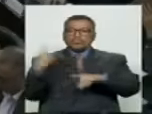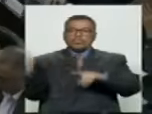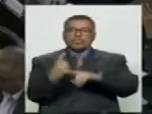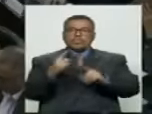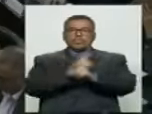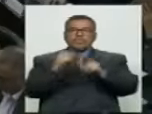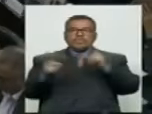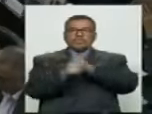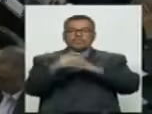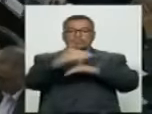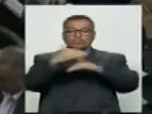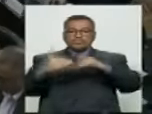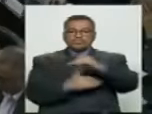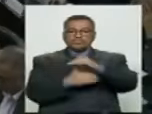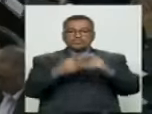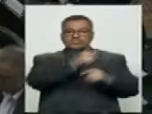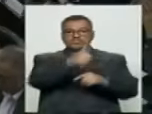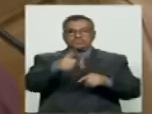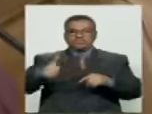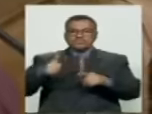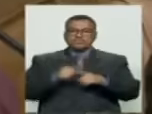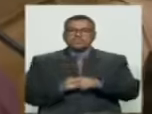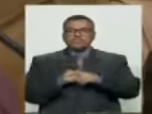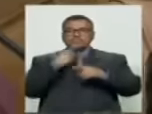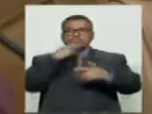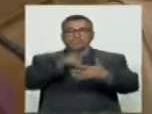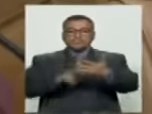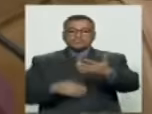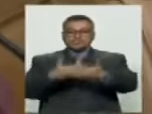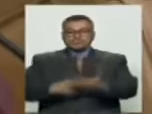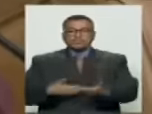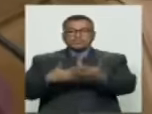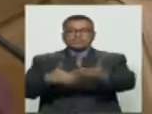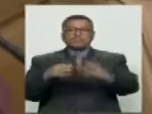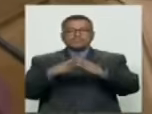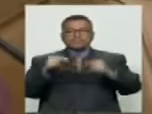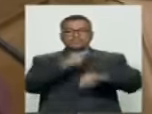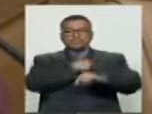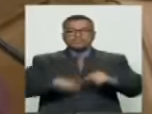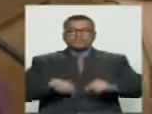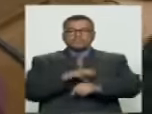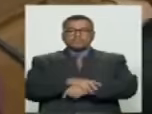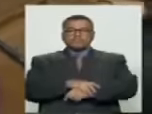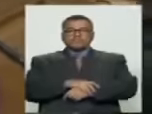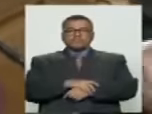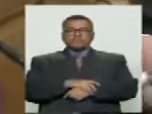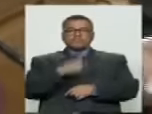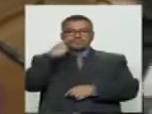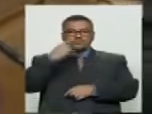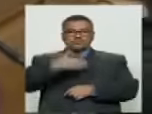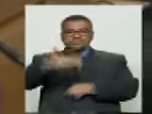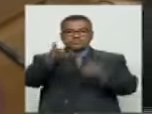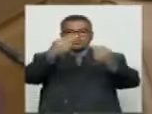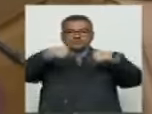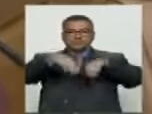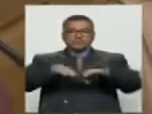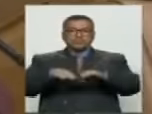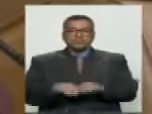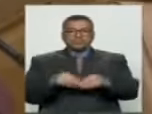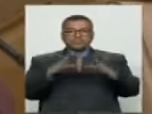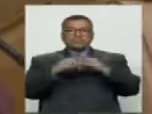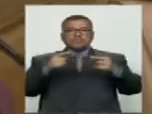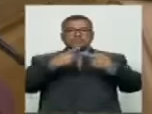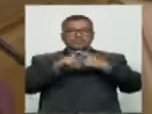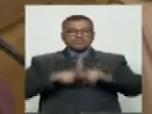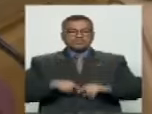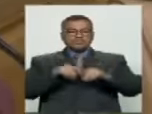e incorporar a sus suplentes respectivos indicados en lista anexa. Es todo, ciudadano presidente. En cuenta. Siguiente. Es todo de la